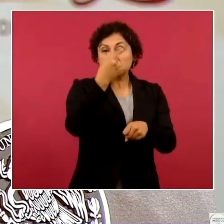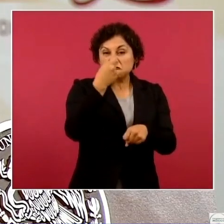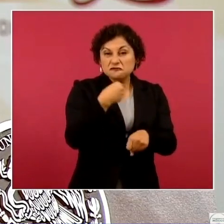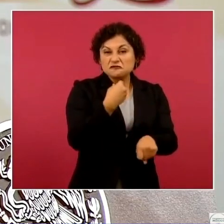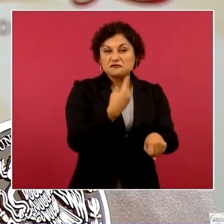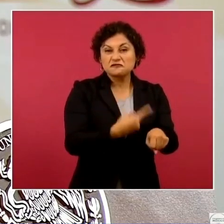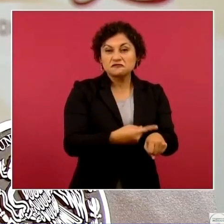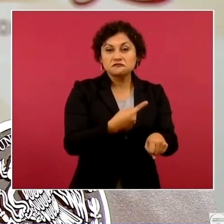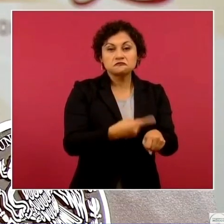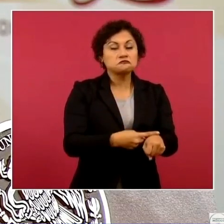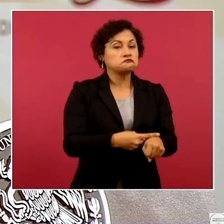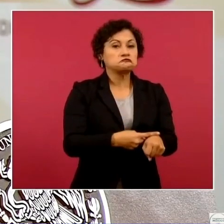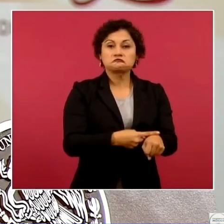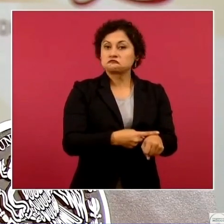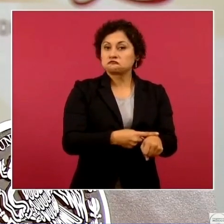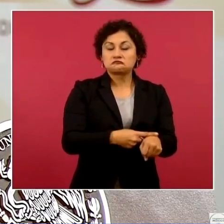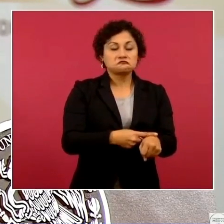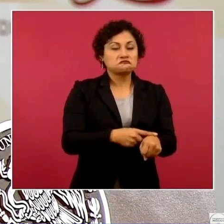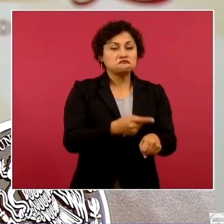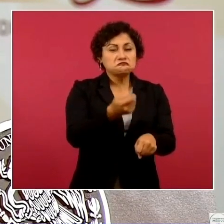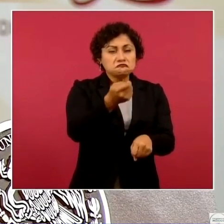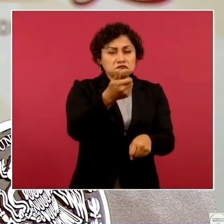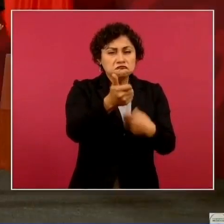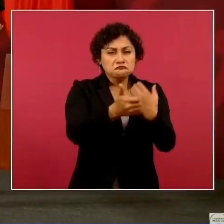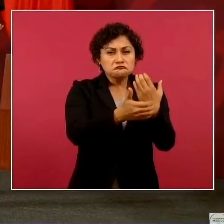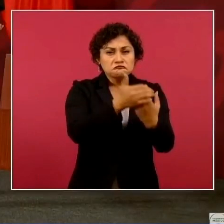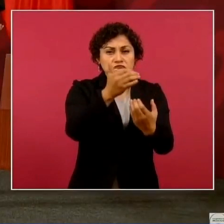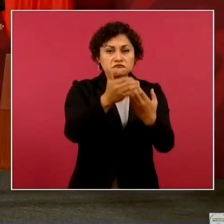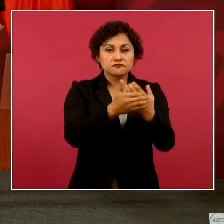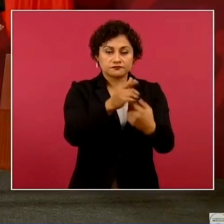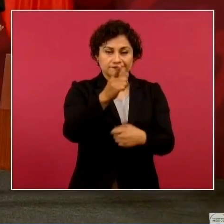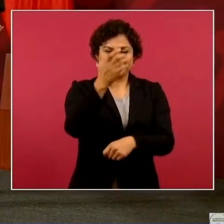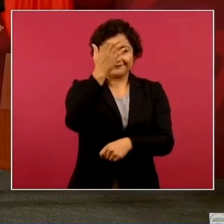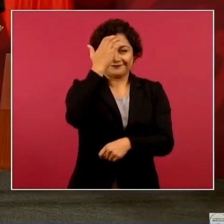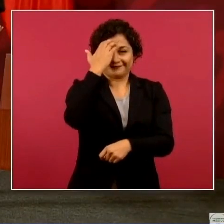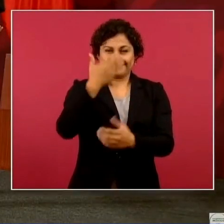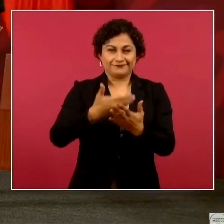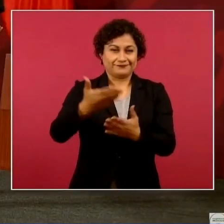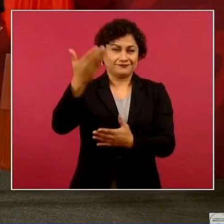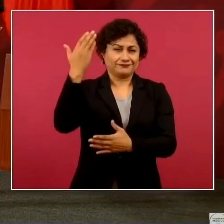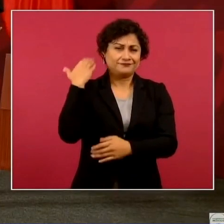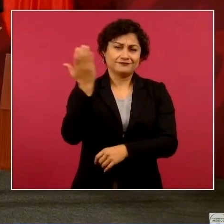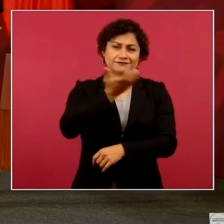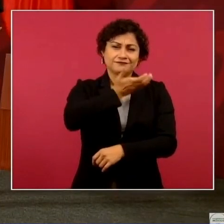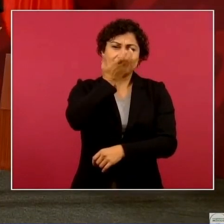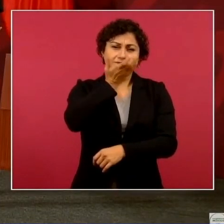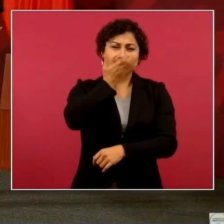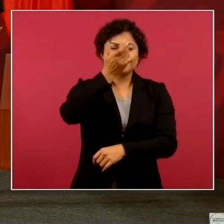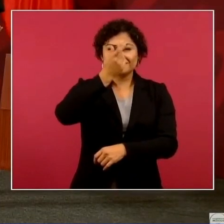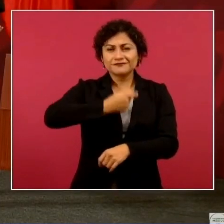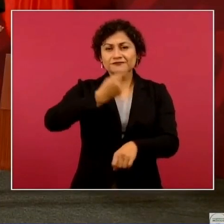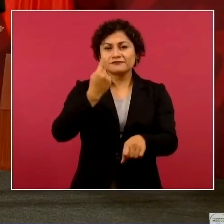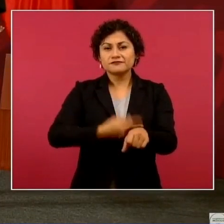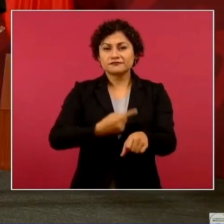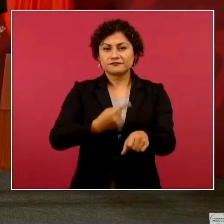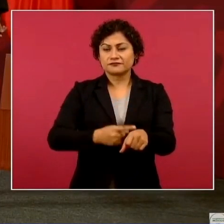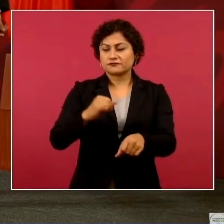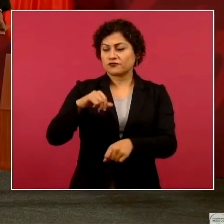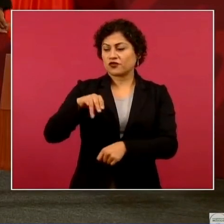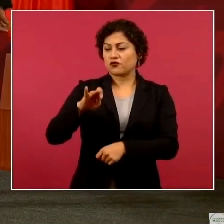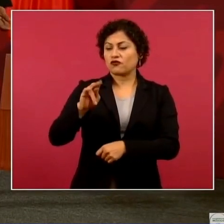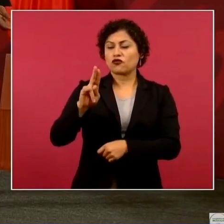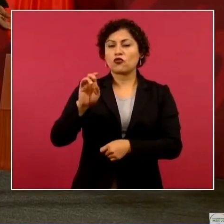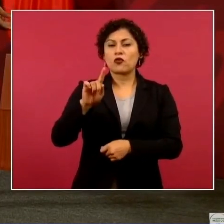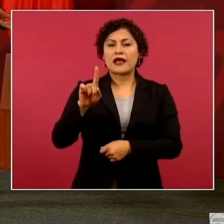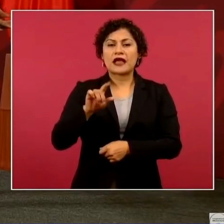son unos de los virus predominantes en la temporada fría. Esto posiblemente se explica por las propias medidas de contención